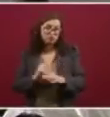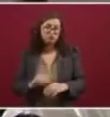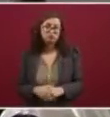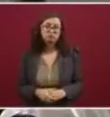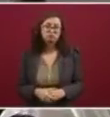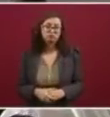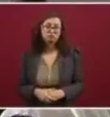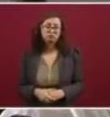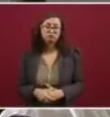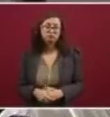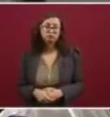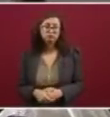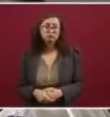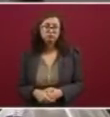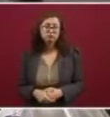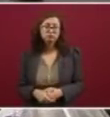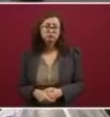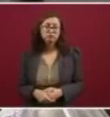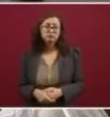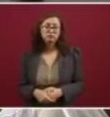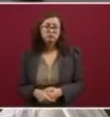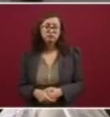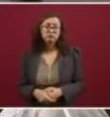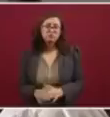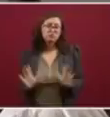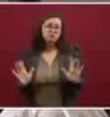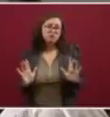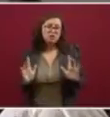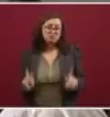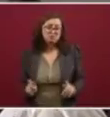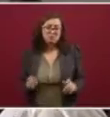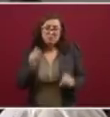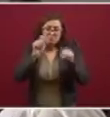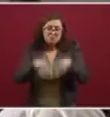para que se entregue una boleta más